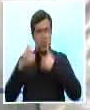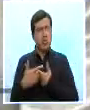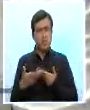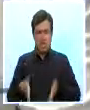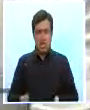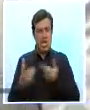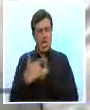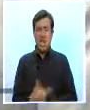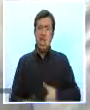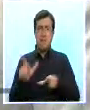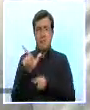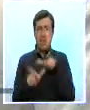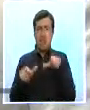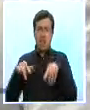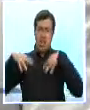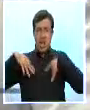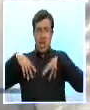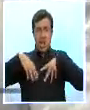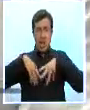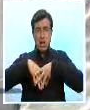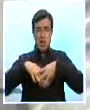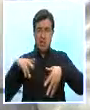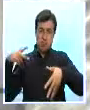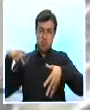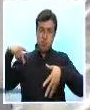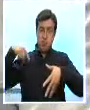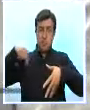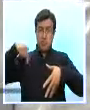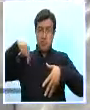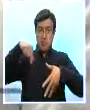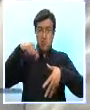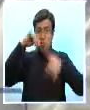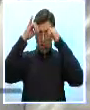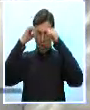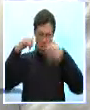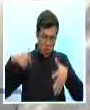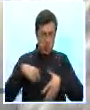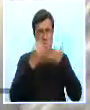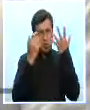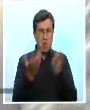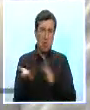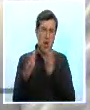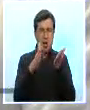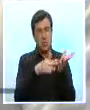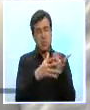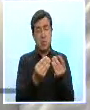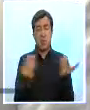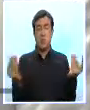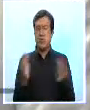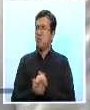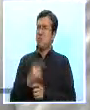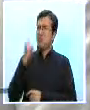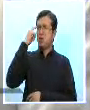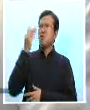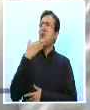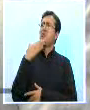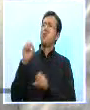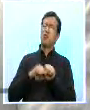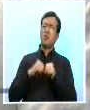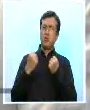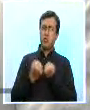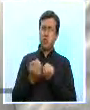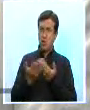a las calles y persiguiendo a la gente y se han dado muertes y heridos y accidentes fruto de aquello que creo no es correcto en una sociedad que